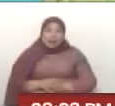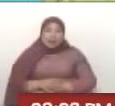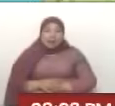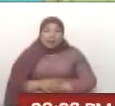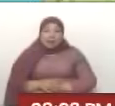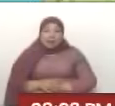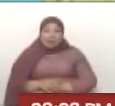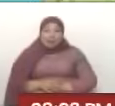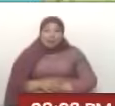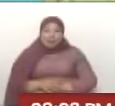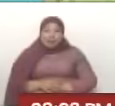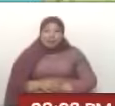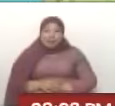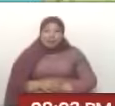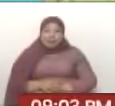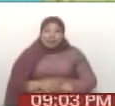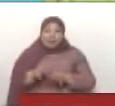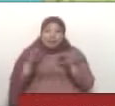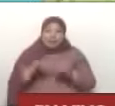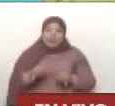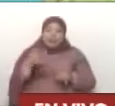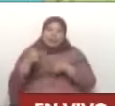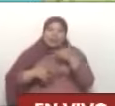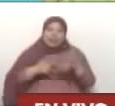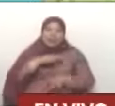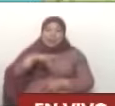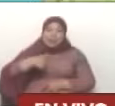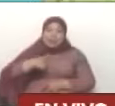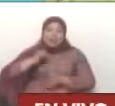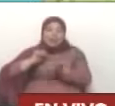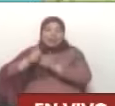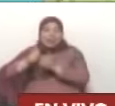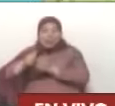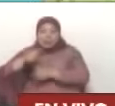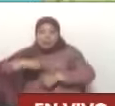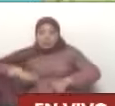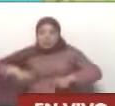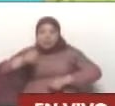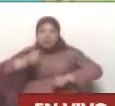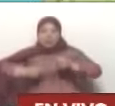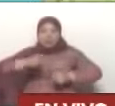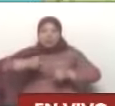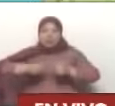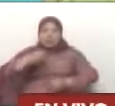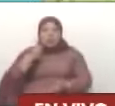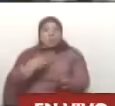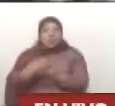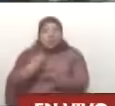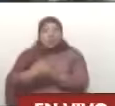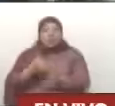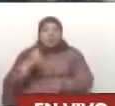mejora integral de la pista de atletismo del Complejo Polideportivo de Maturín.